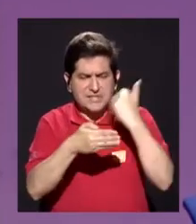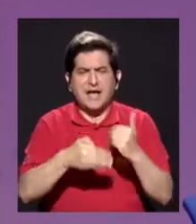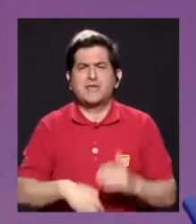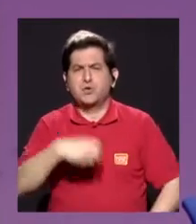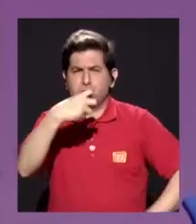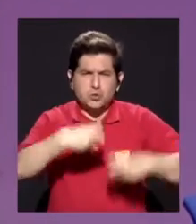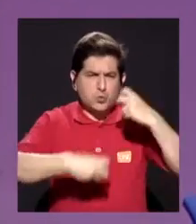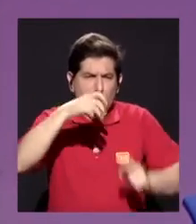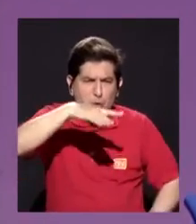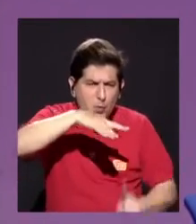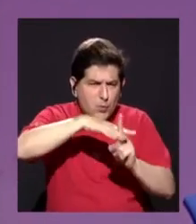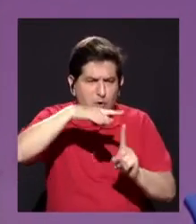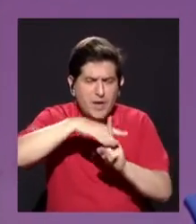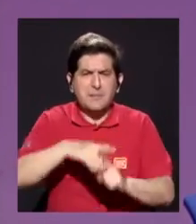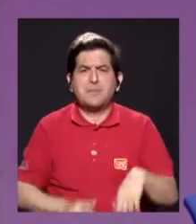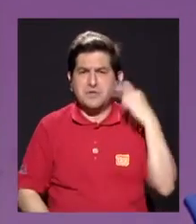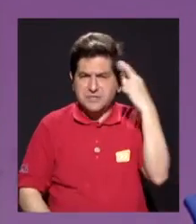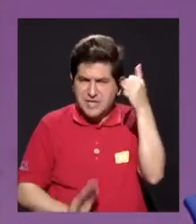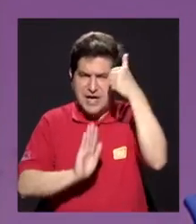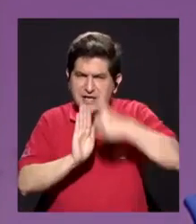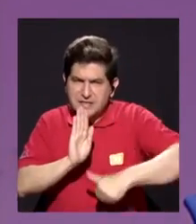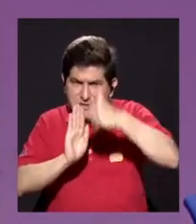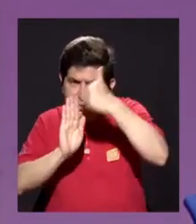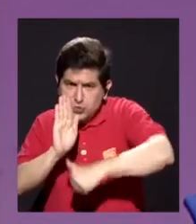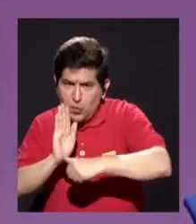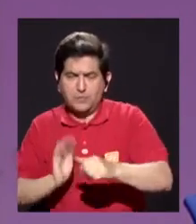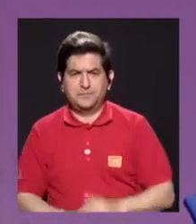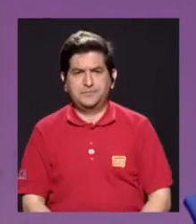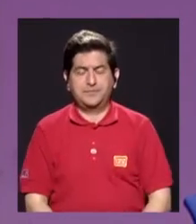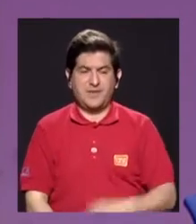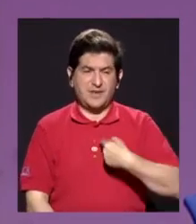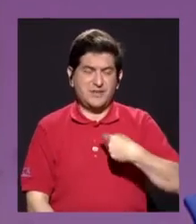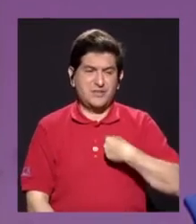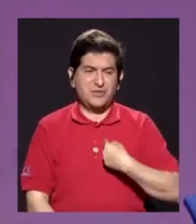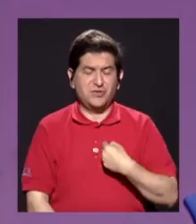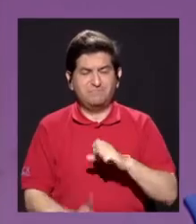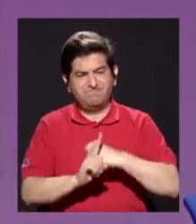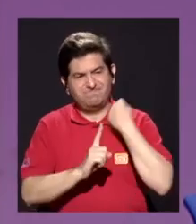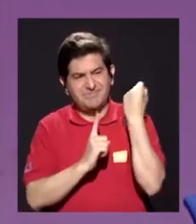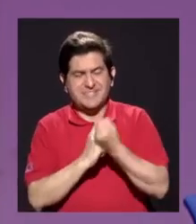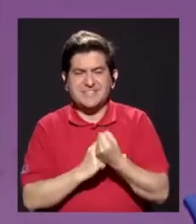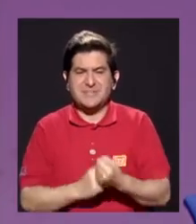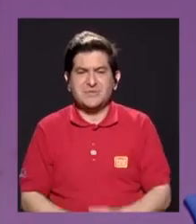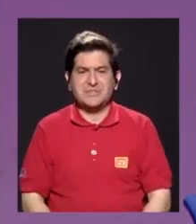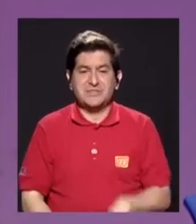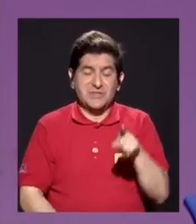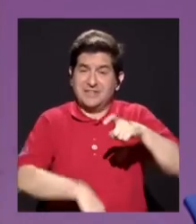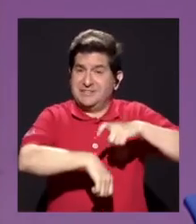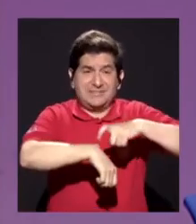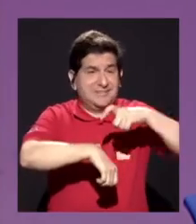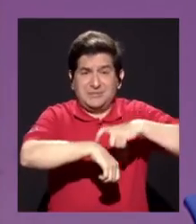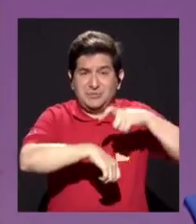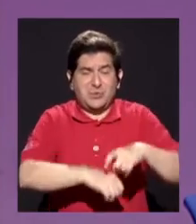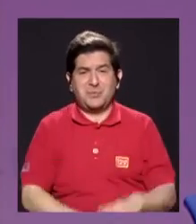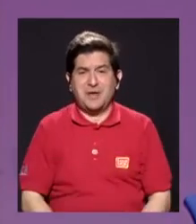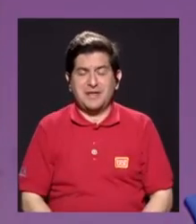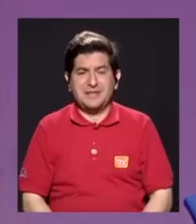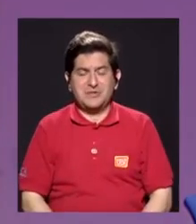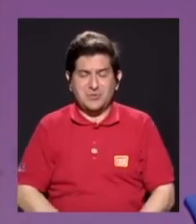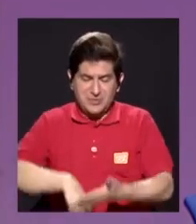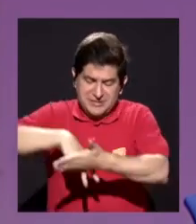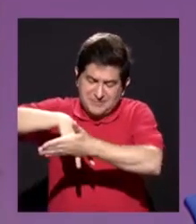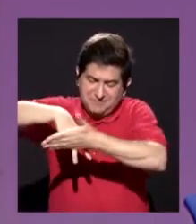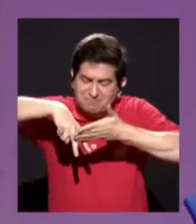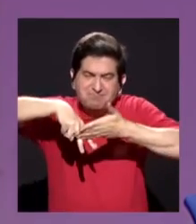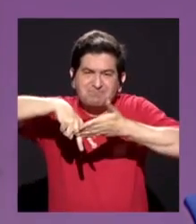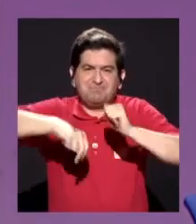unas complicaciones por la cirugía que me habían hecho, entonces pues tuve que enfrentarme a la situación, ¿verdad?, de tener que perder mi pierna,